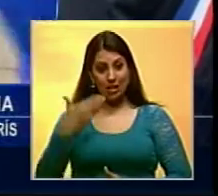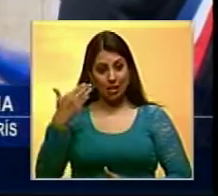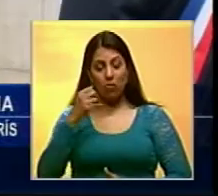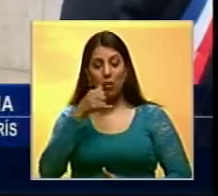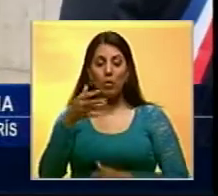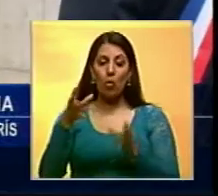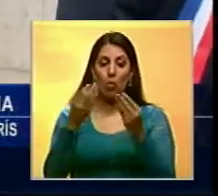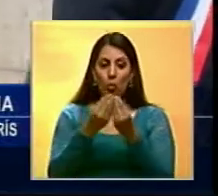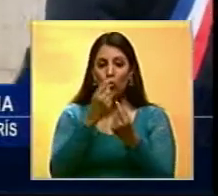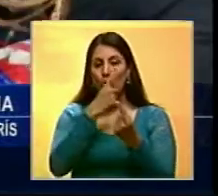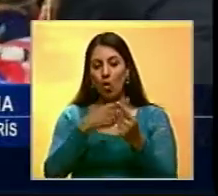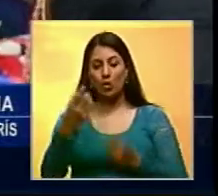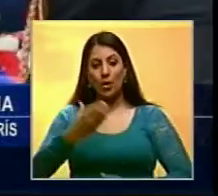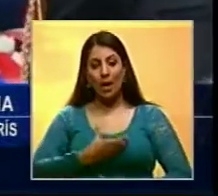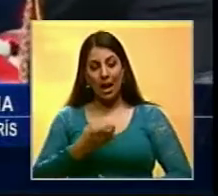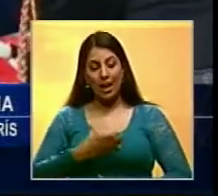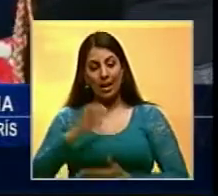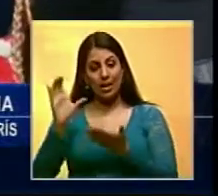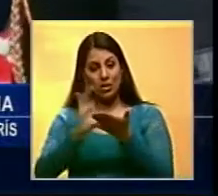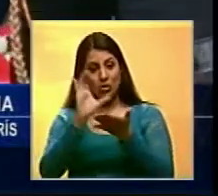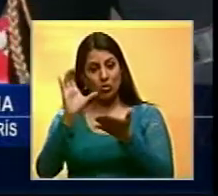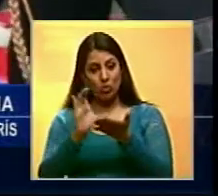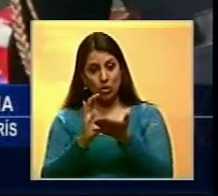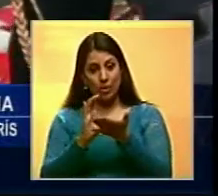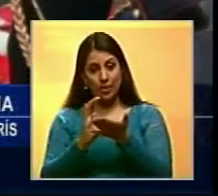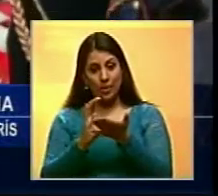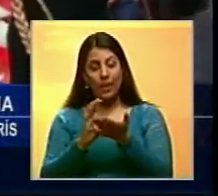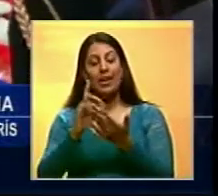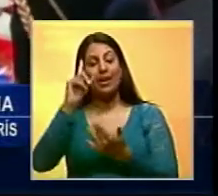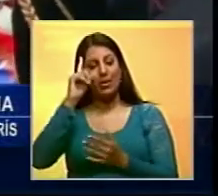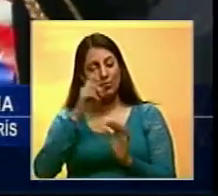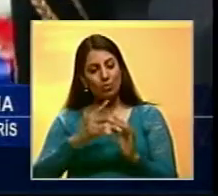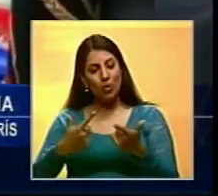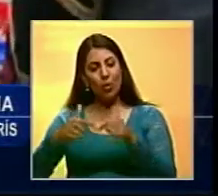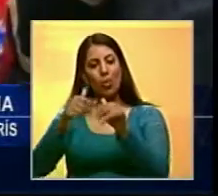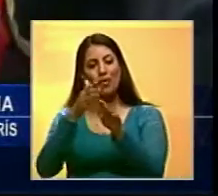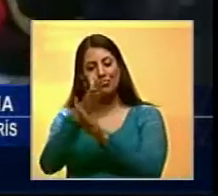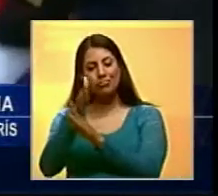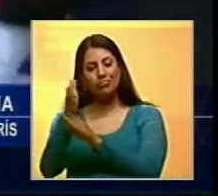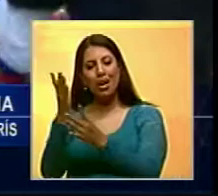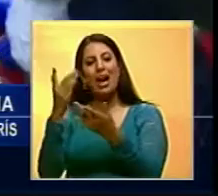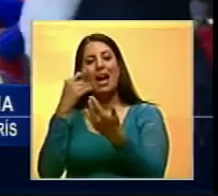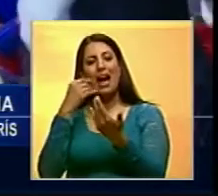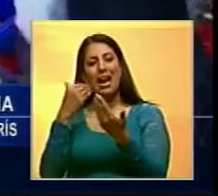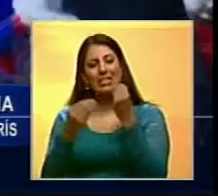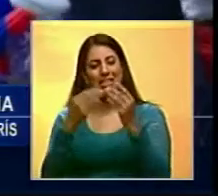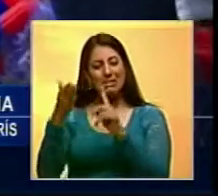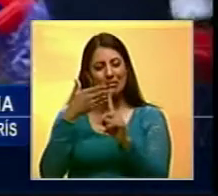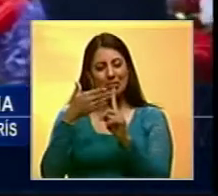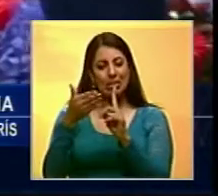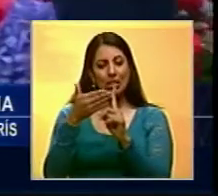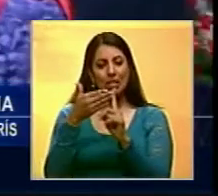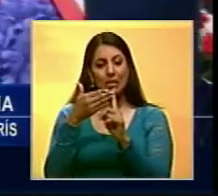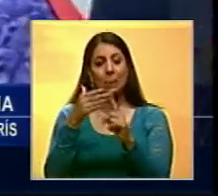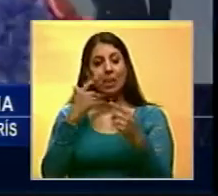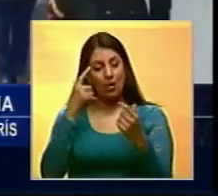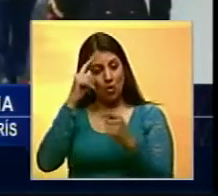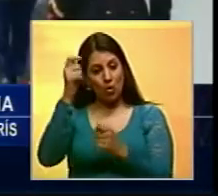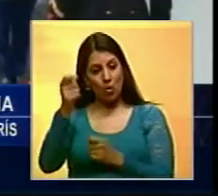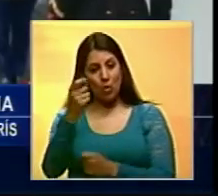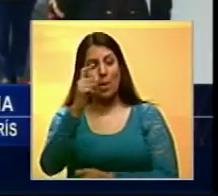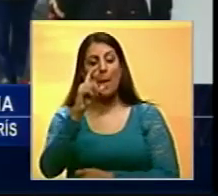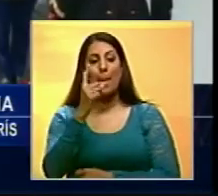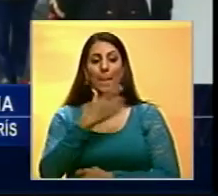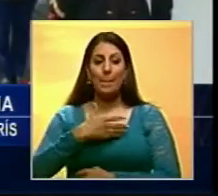Hollande, junto con la alcaldesa de la ciudad, Anne Hidalgo, recorrieron los escenarios en los que ocurrieron las agresiones. Como tributo, el